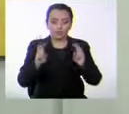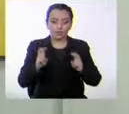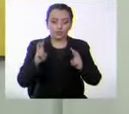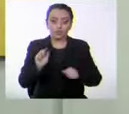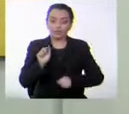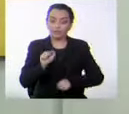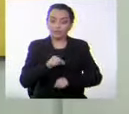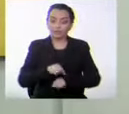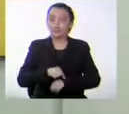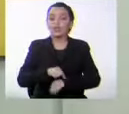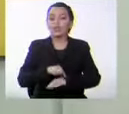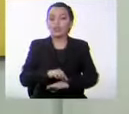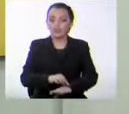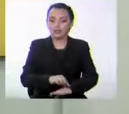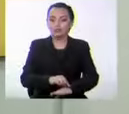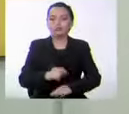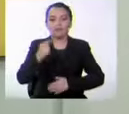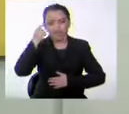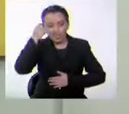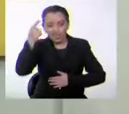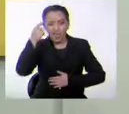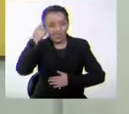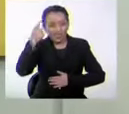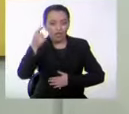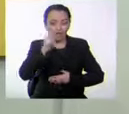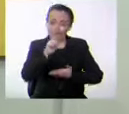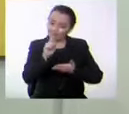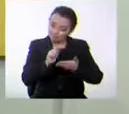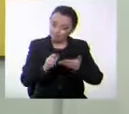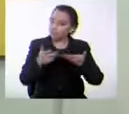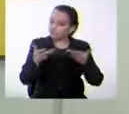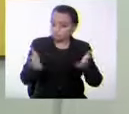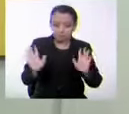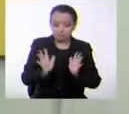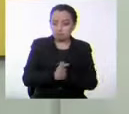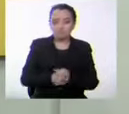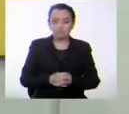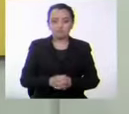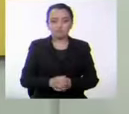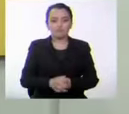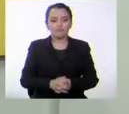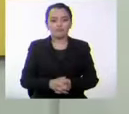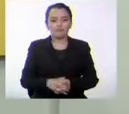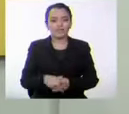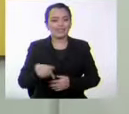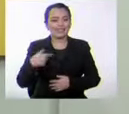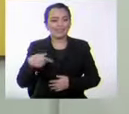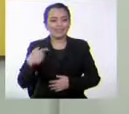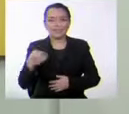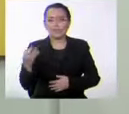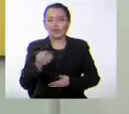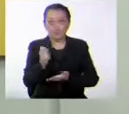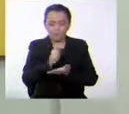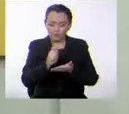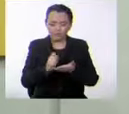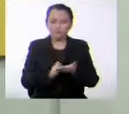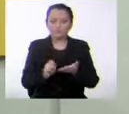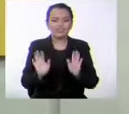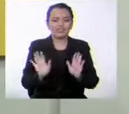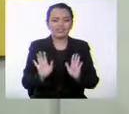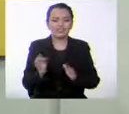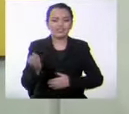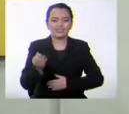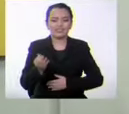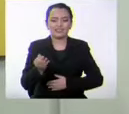vaya tomando ya las indicaciones necesarias o los apuntes. Siempre decimos que no es necesario, pero si tiene